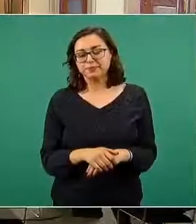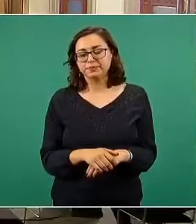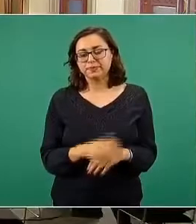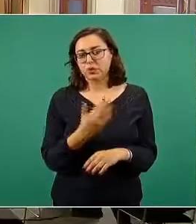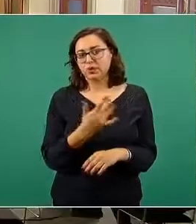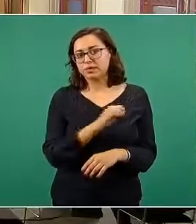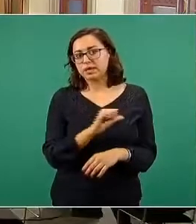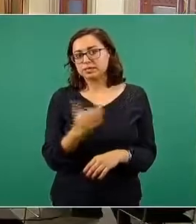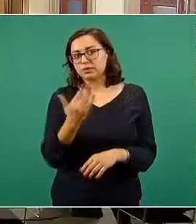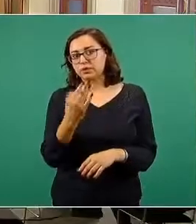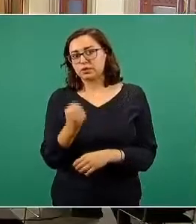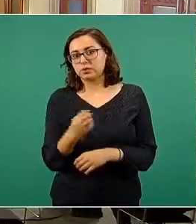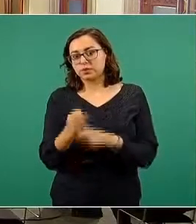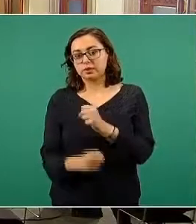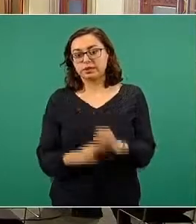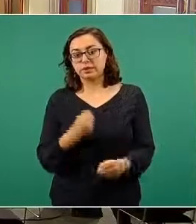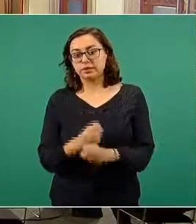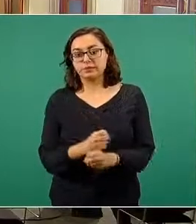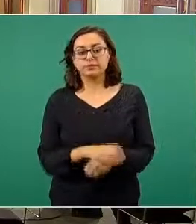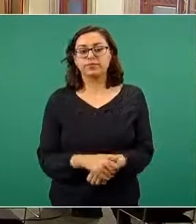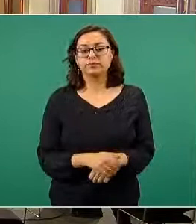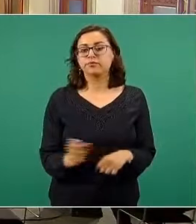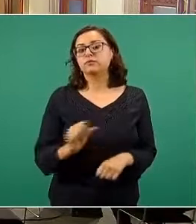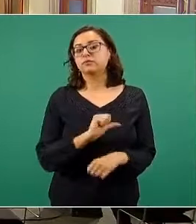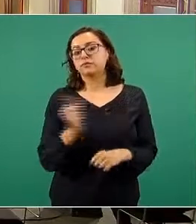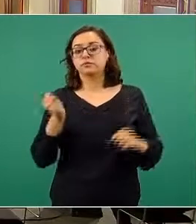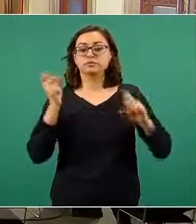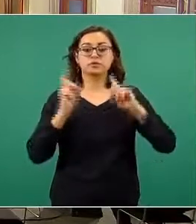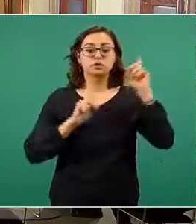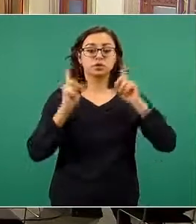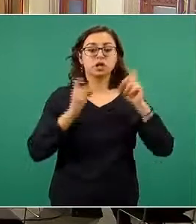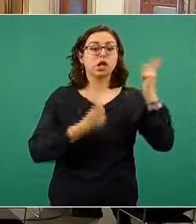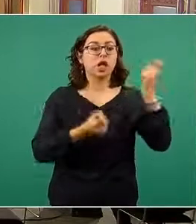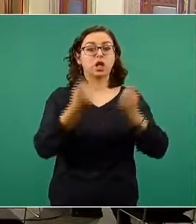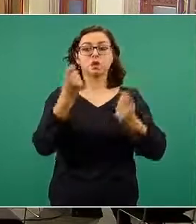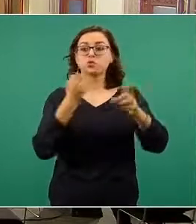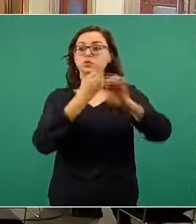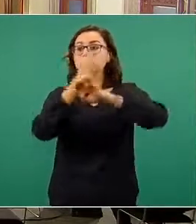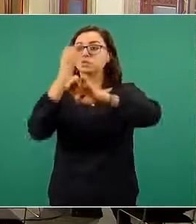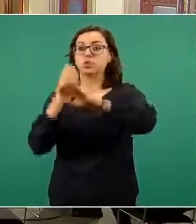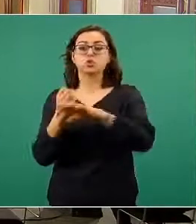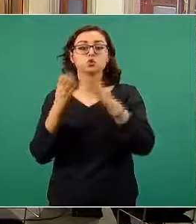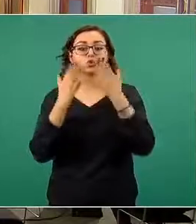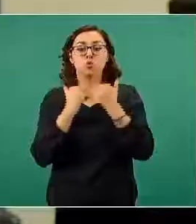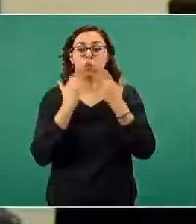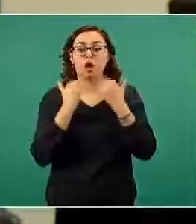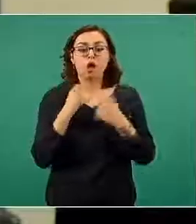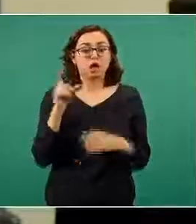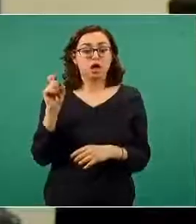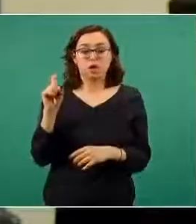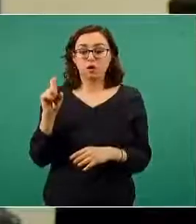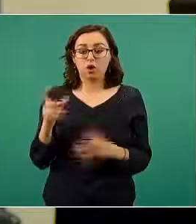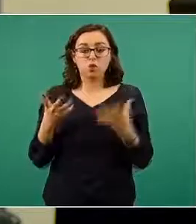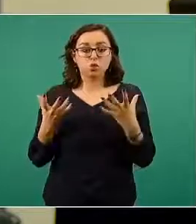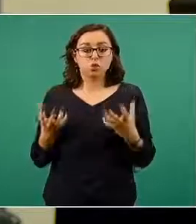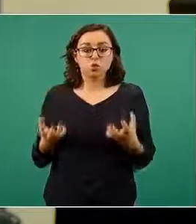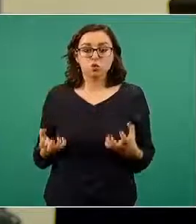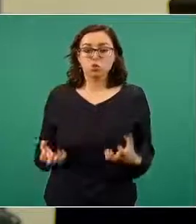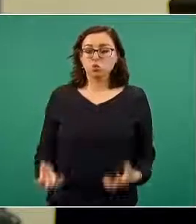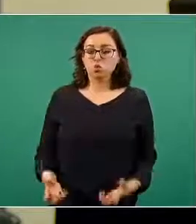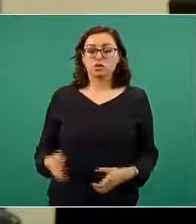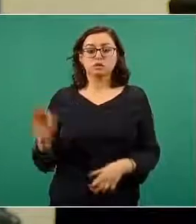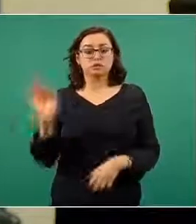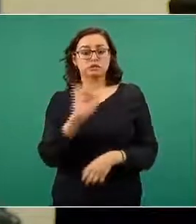es si los hospitales o si algún hospital, si tienen algún reporte de que se haya